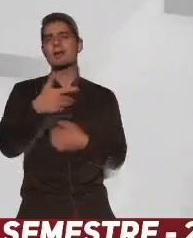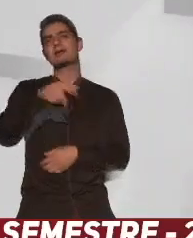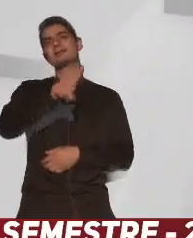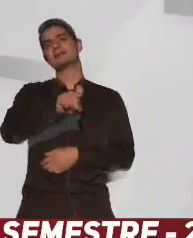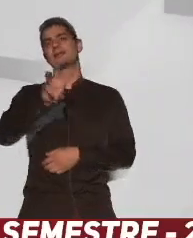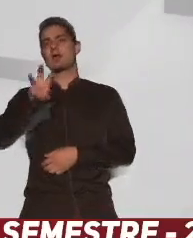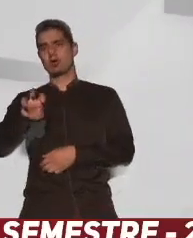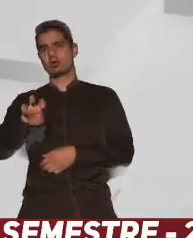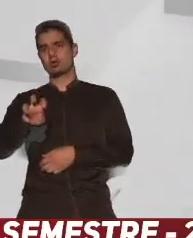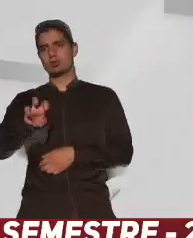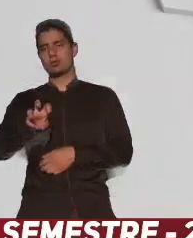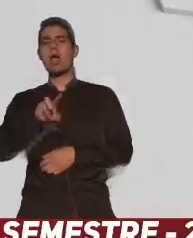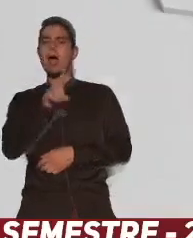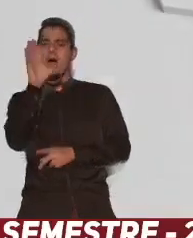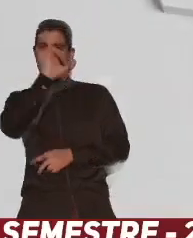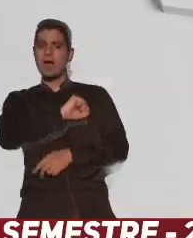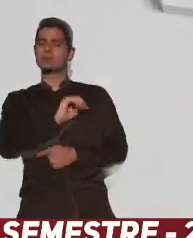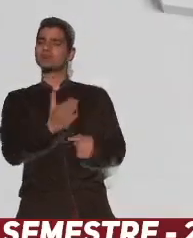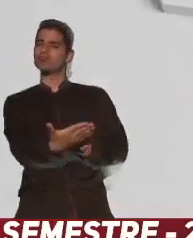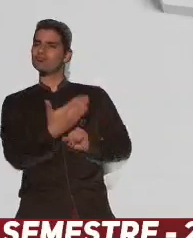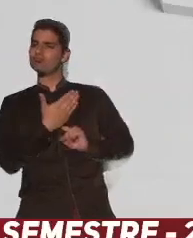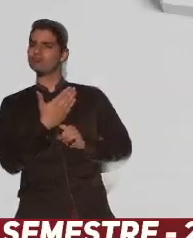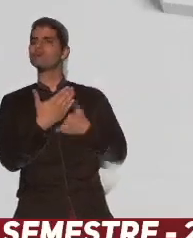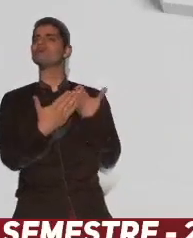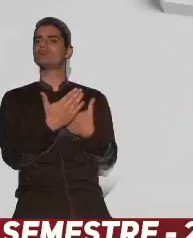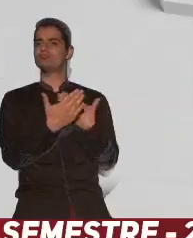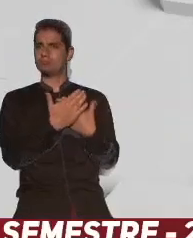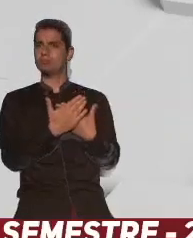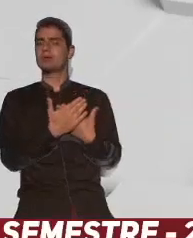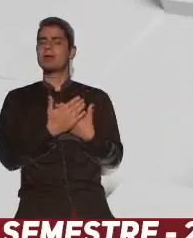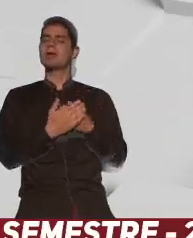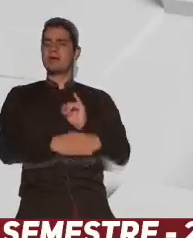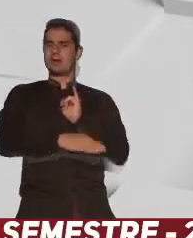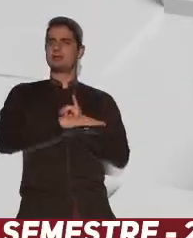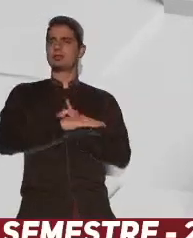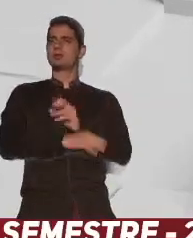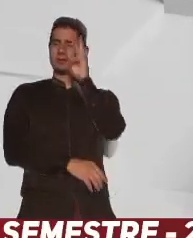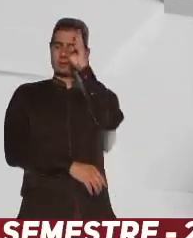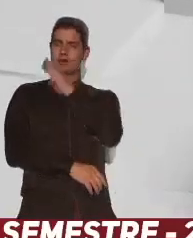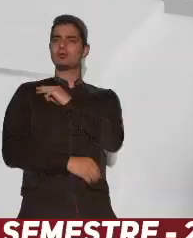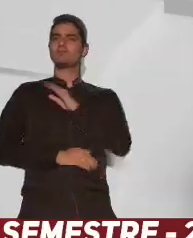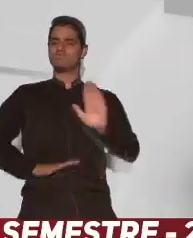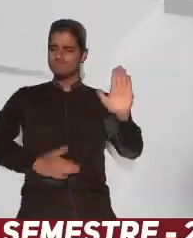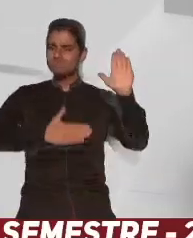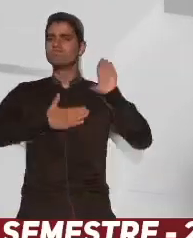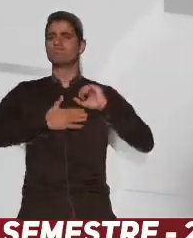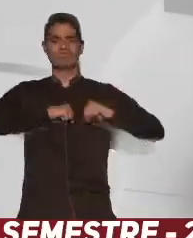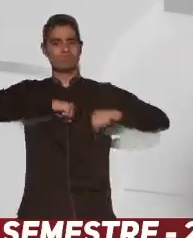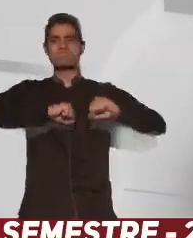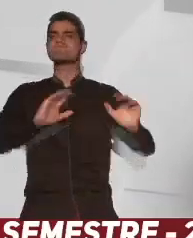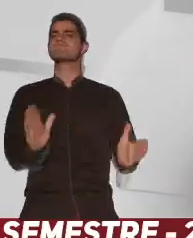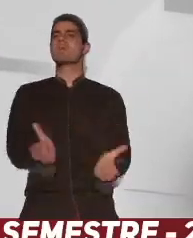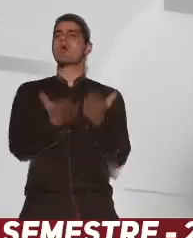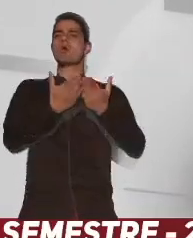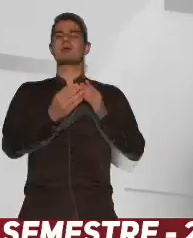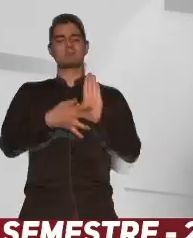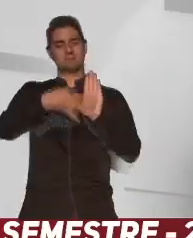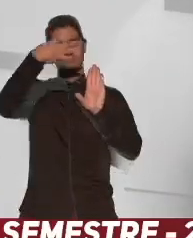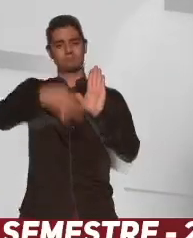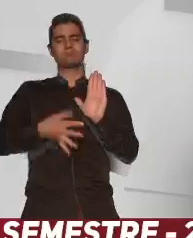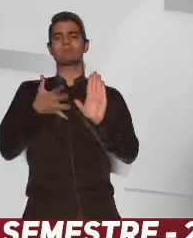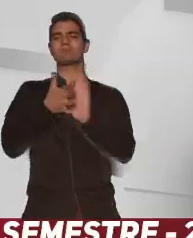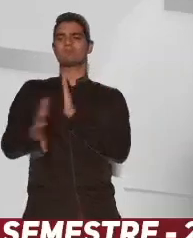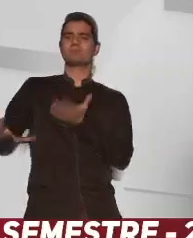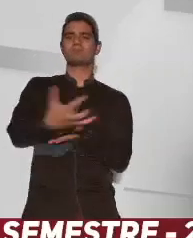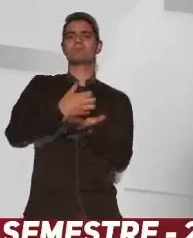de la institución en mejorar la gestión financiera y fortalecer la transparencia y la rendición de cuentas.